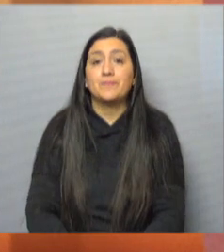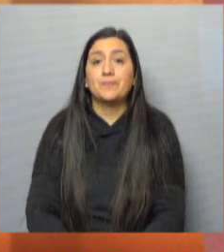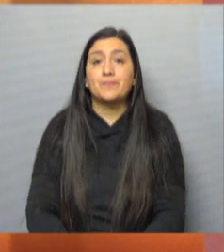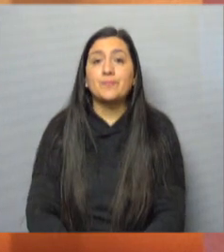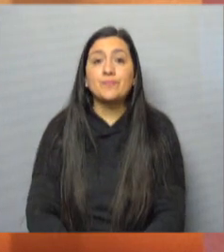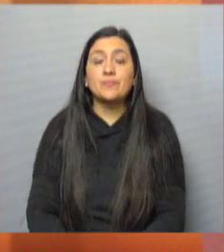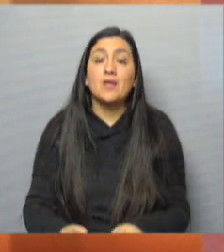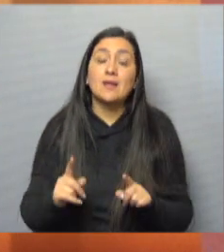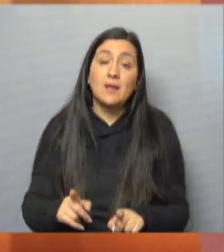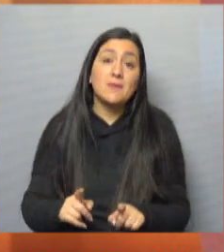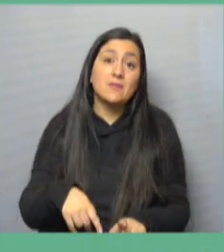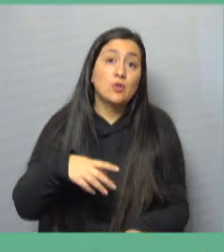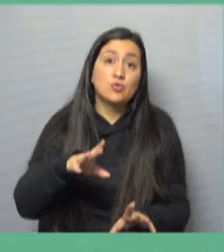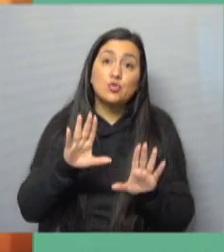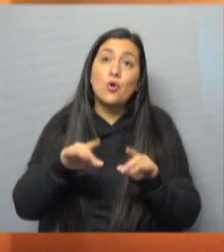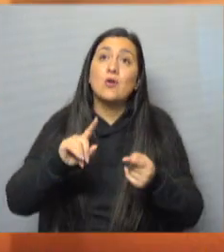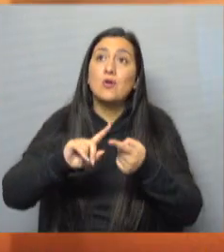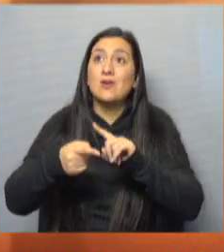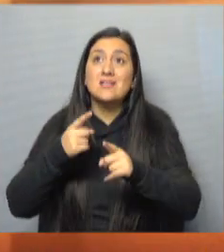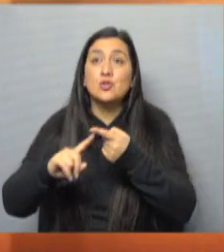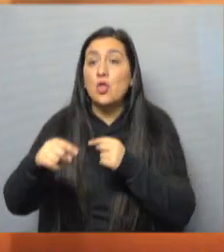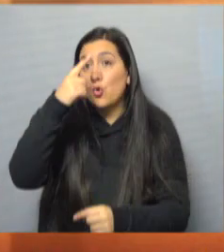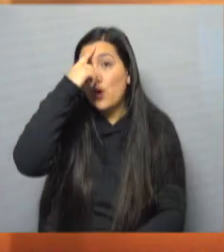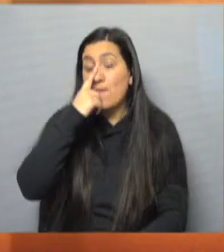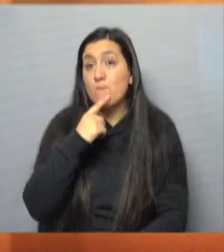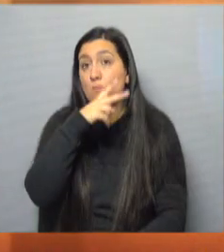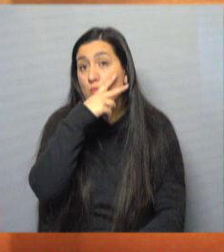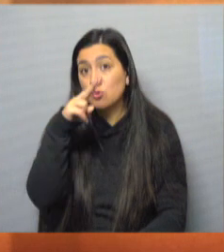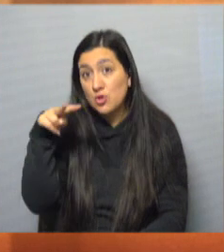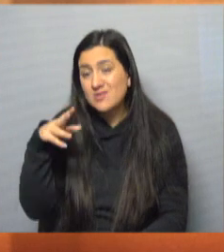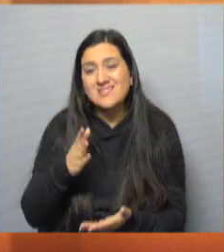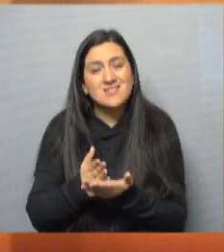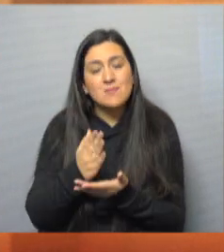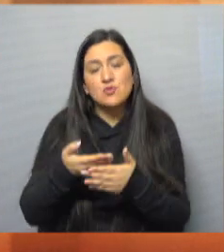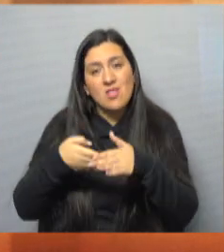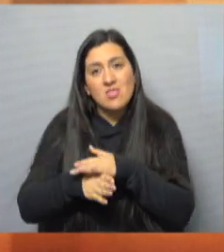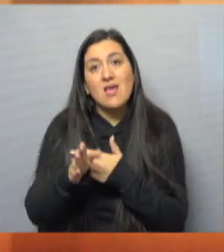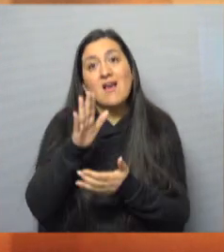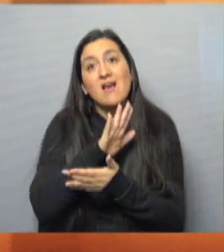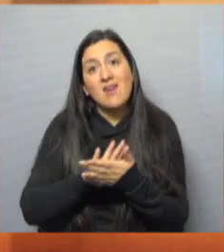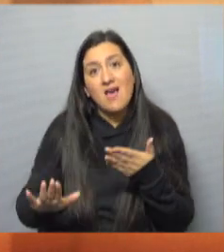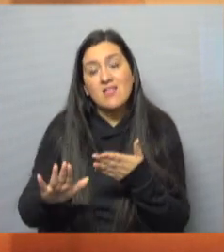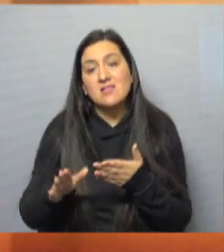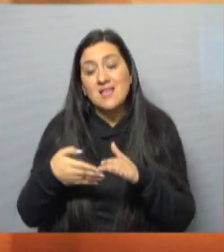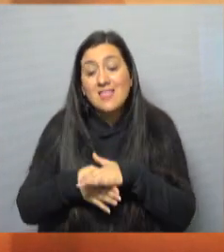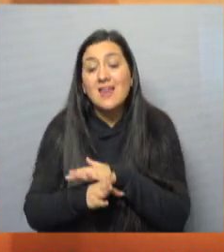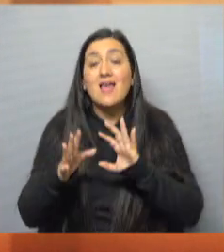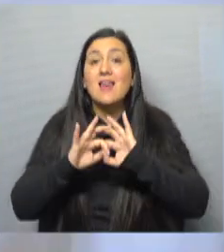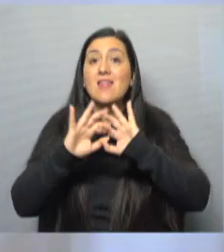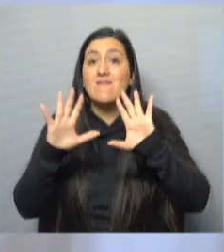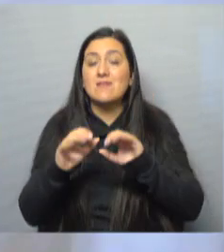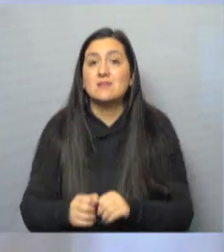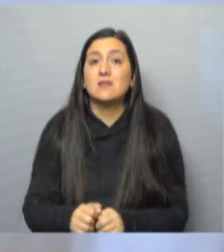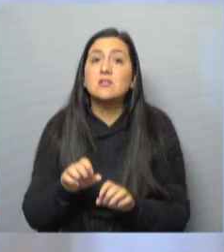de lo que es el museo siempre actividades gratuitas de entrada libre y ahí está el uso social digamos que uso